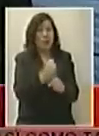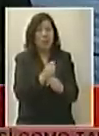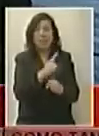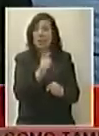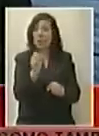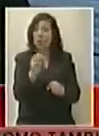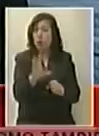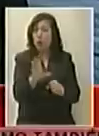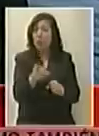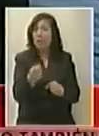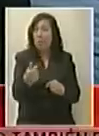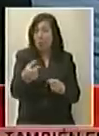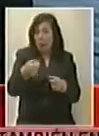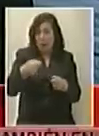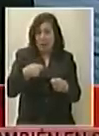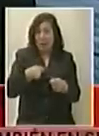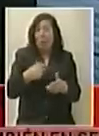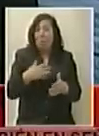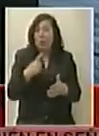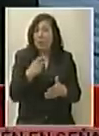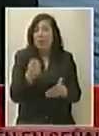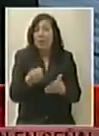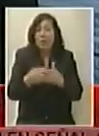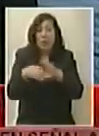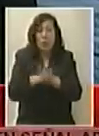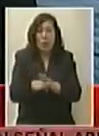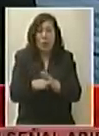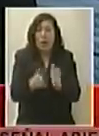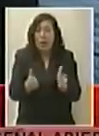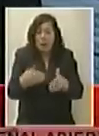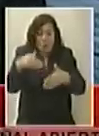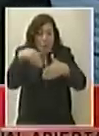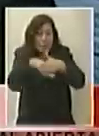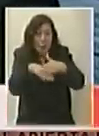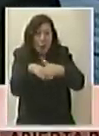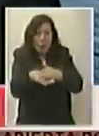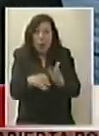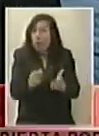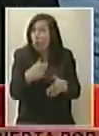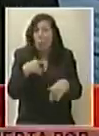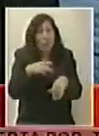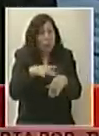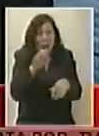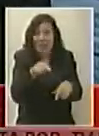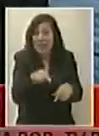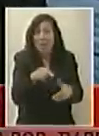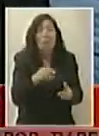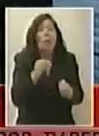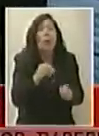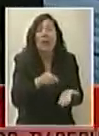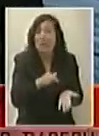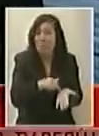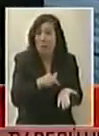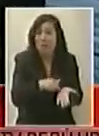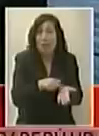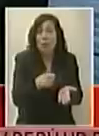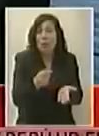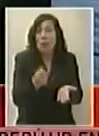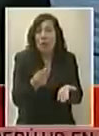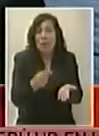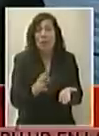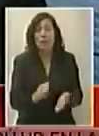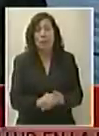100 soles ese billetito de 100 soles tienes que guardarlo en una caja fuerte y no puedes tocarlo porque si lo tocas afecta su